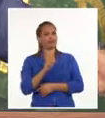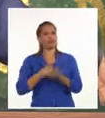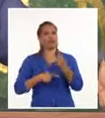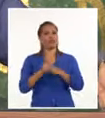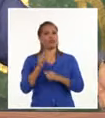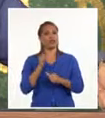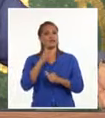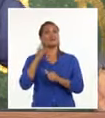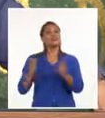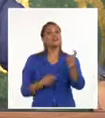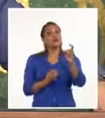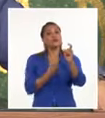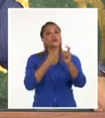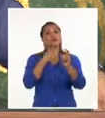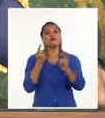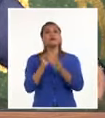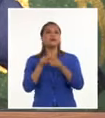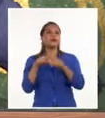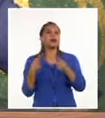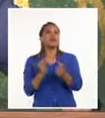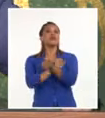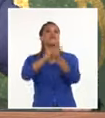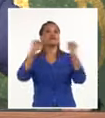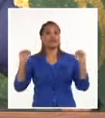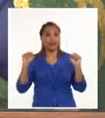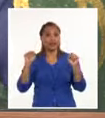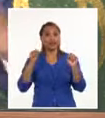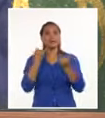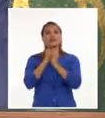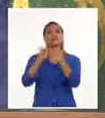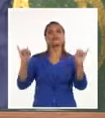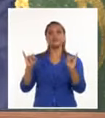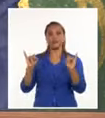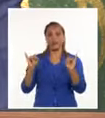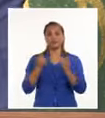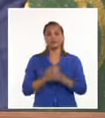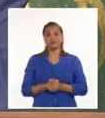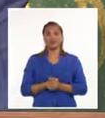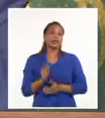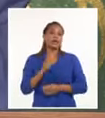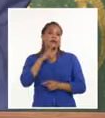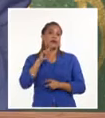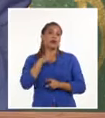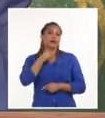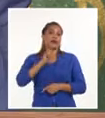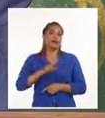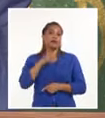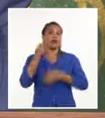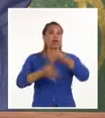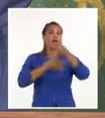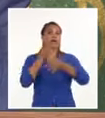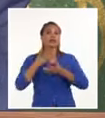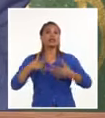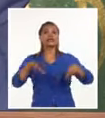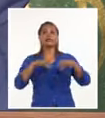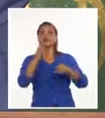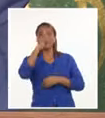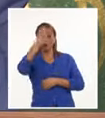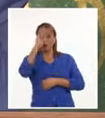por nuestra soberanía, la lucha por nuestra independencia. Porque cuando se habla sobre todo de la situación de